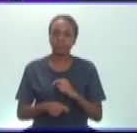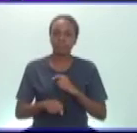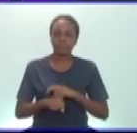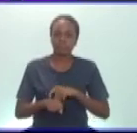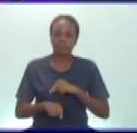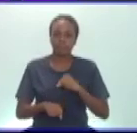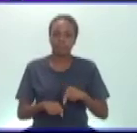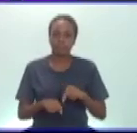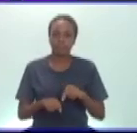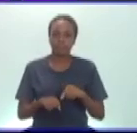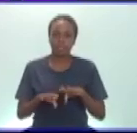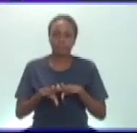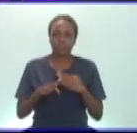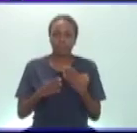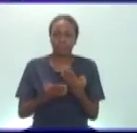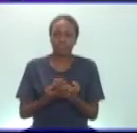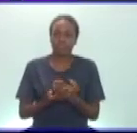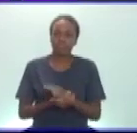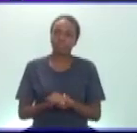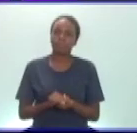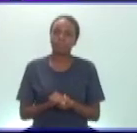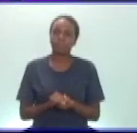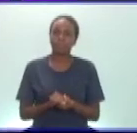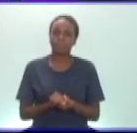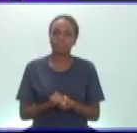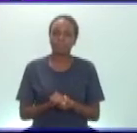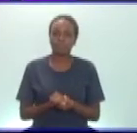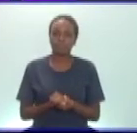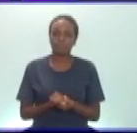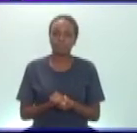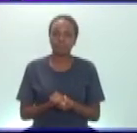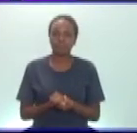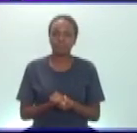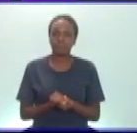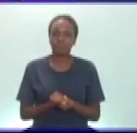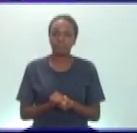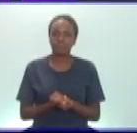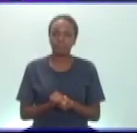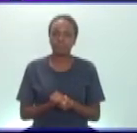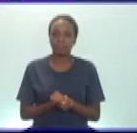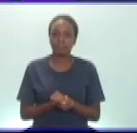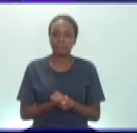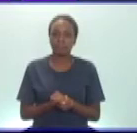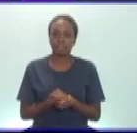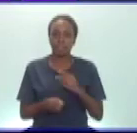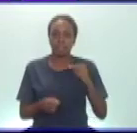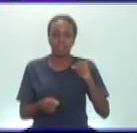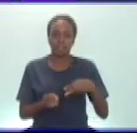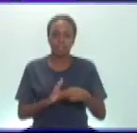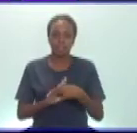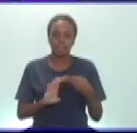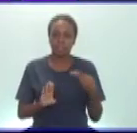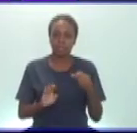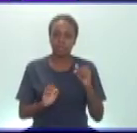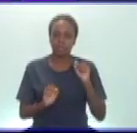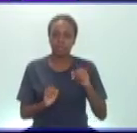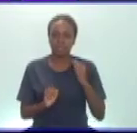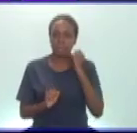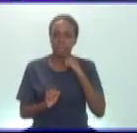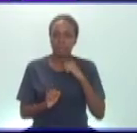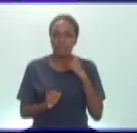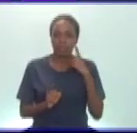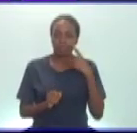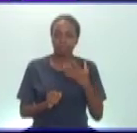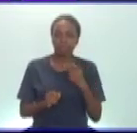este vaso, como siempre les digo, medio lleno y no medio vacío. Nuestra asignatura, más que una